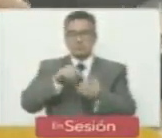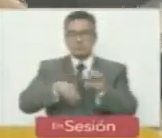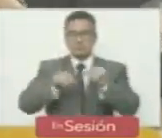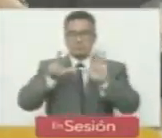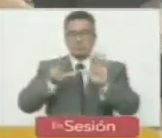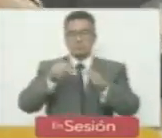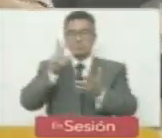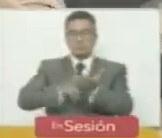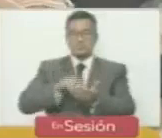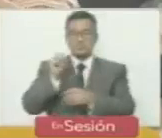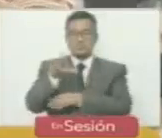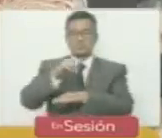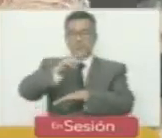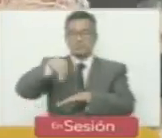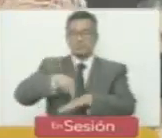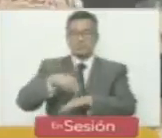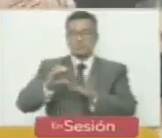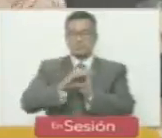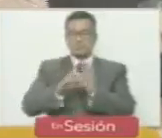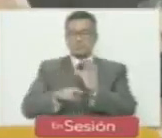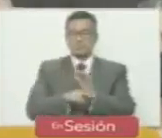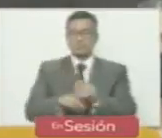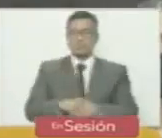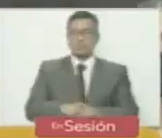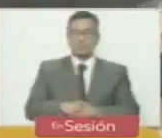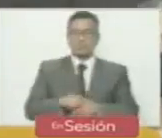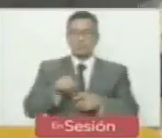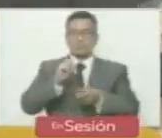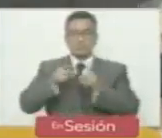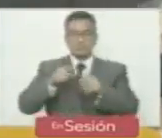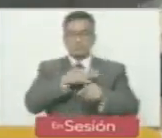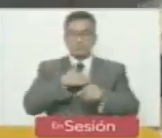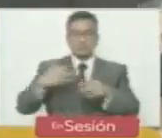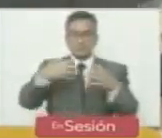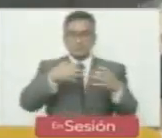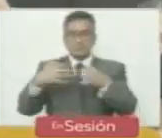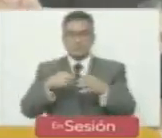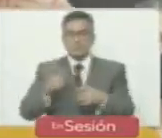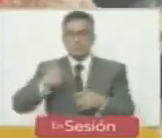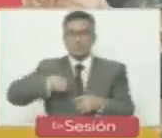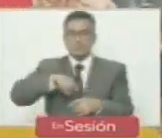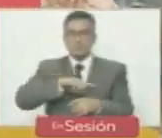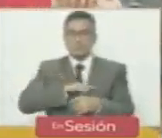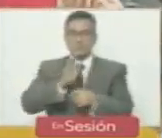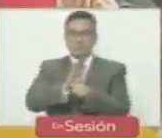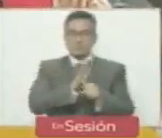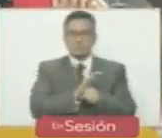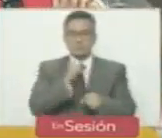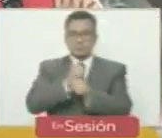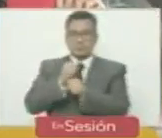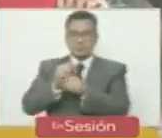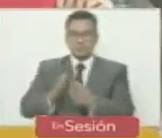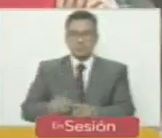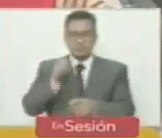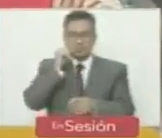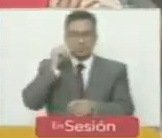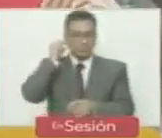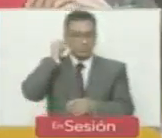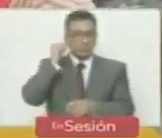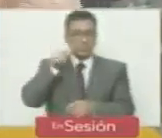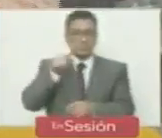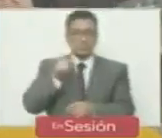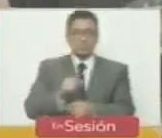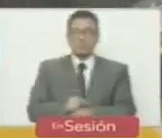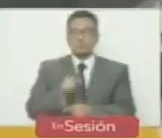2018, aprobado en la Asamblea Nacional Constituyente. Mientras que unos querían la guerra, nosotros protegíamos al trabajador y a la trabajadora.